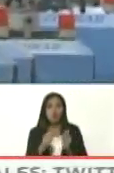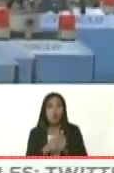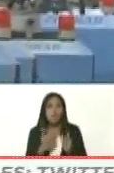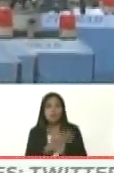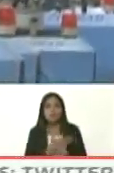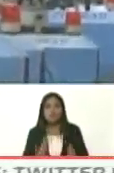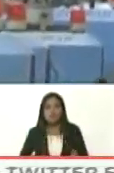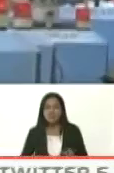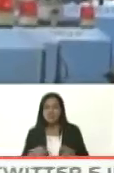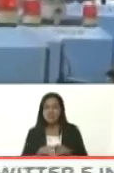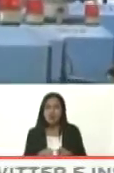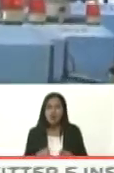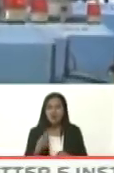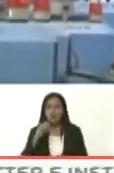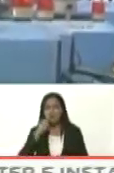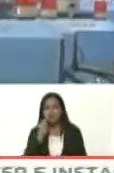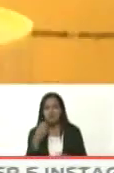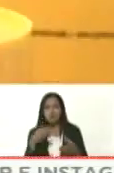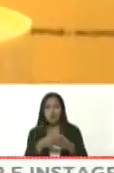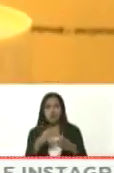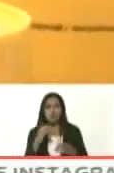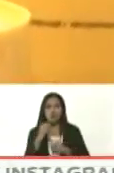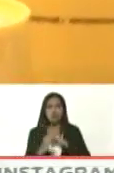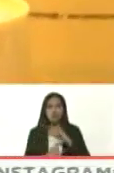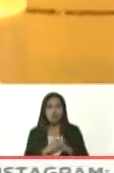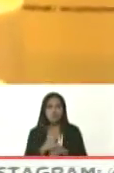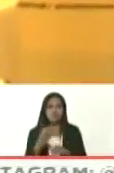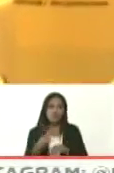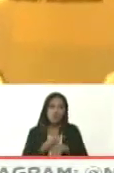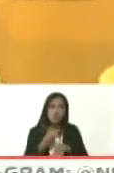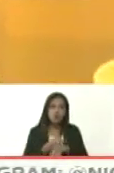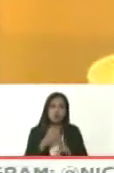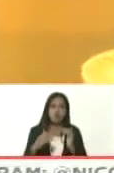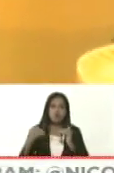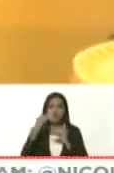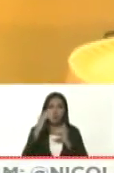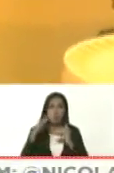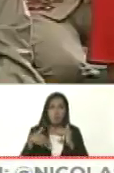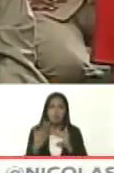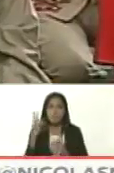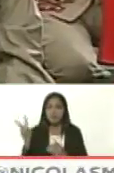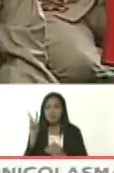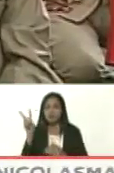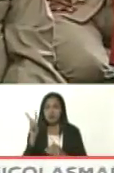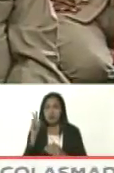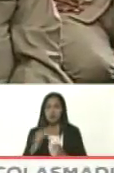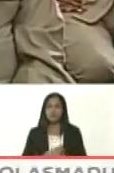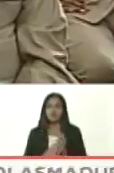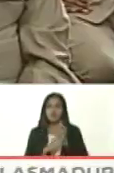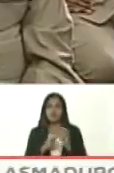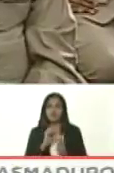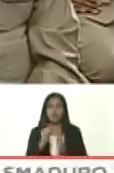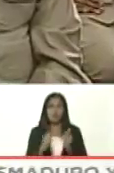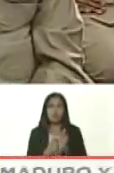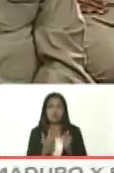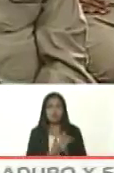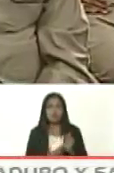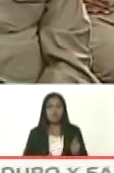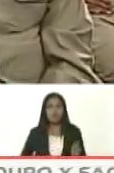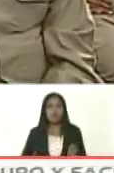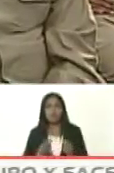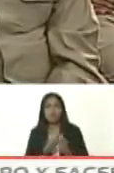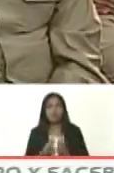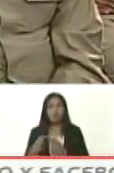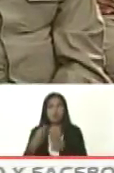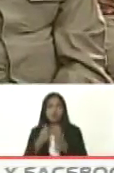parte rusa de la Comisión Intergubernamental de Alto Nivel, que por la parte venezolana la preside nuestro vicepresidente de Economía.